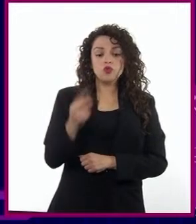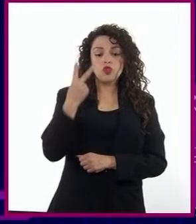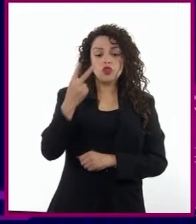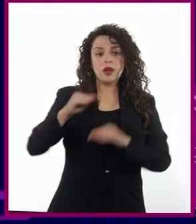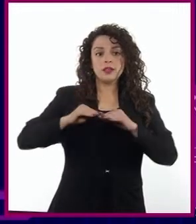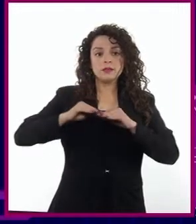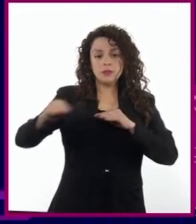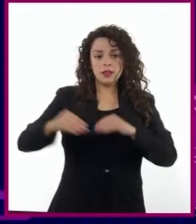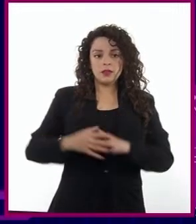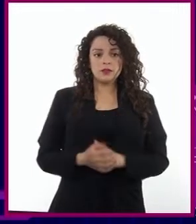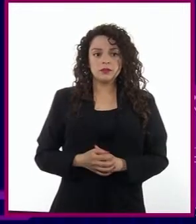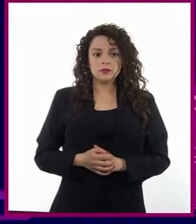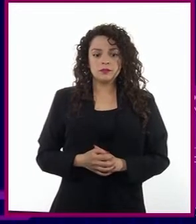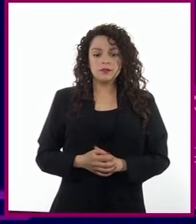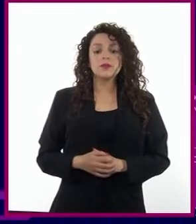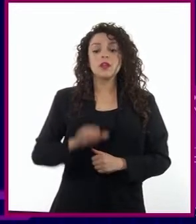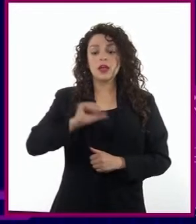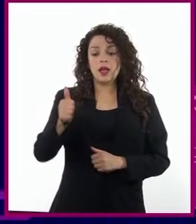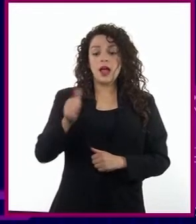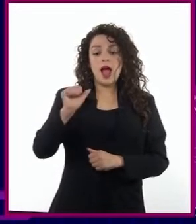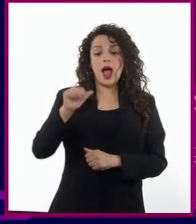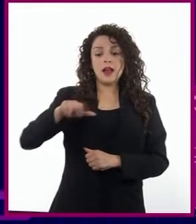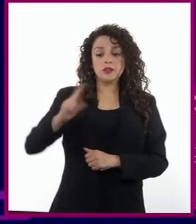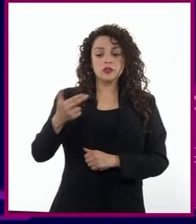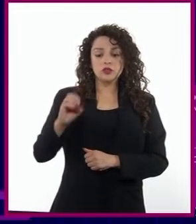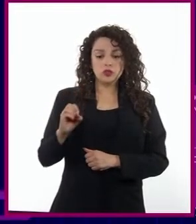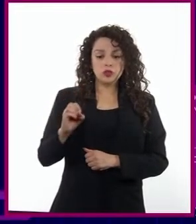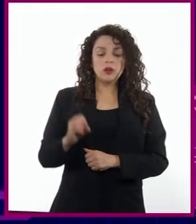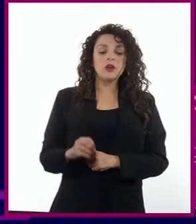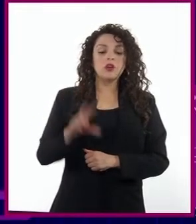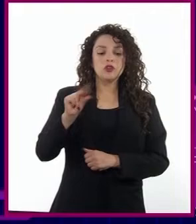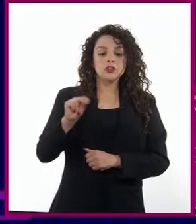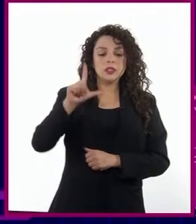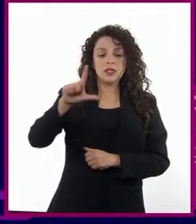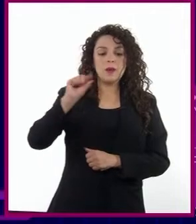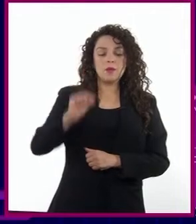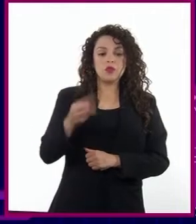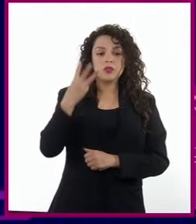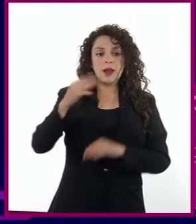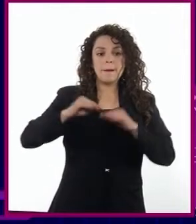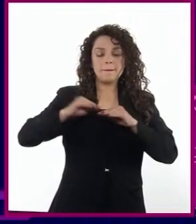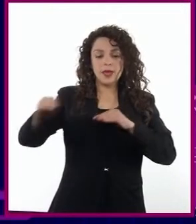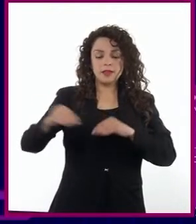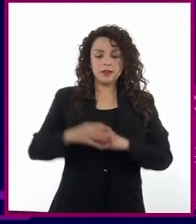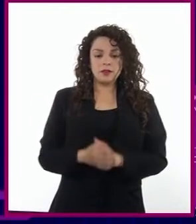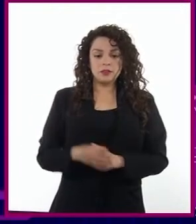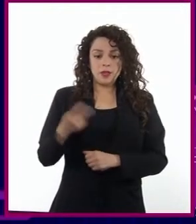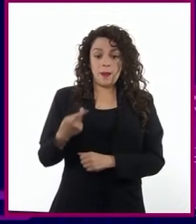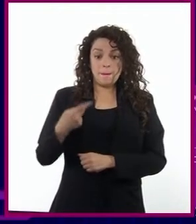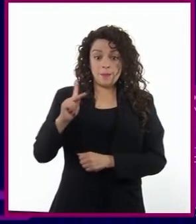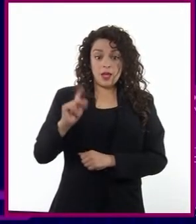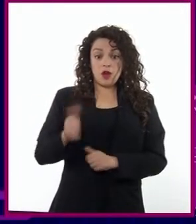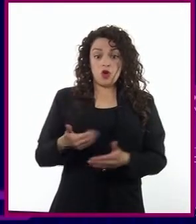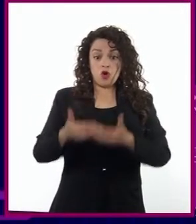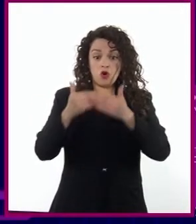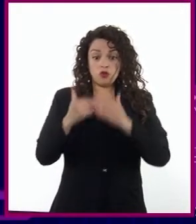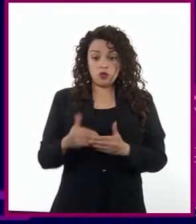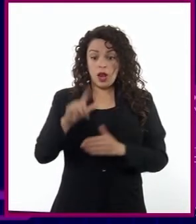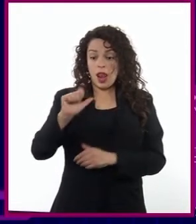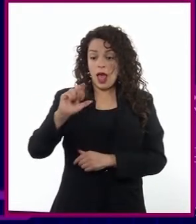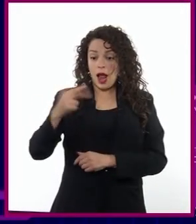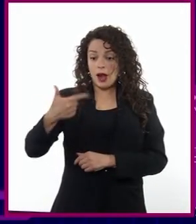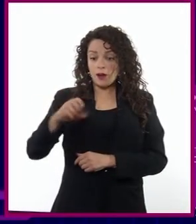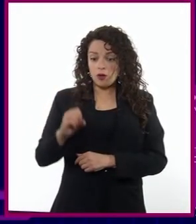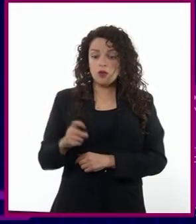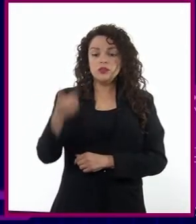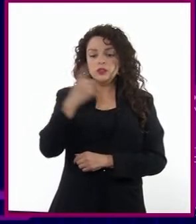78.2 metros de largo y un ancho de 87.3 metros, mientras que la segunda, su largo mide